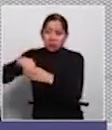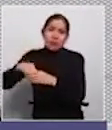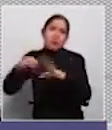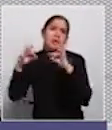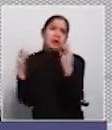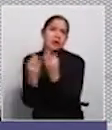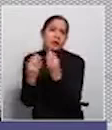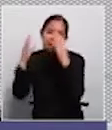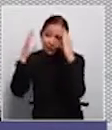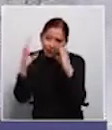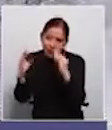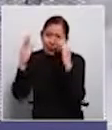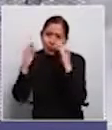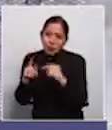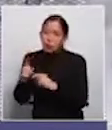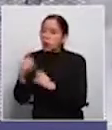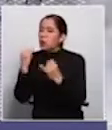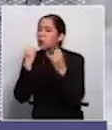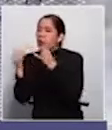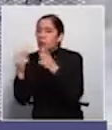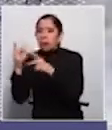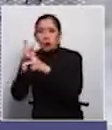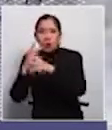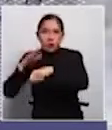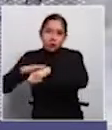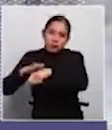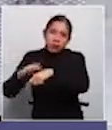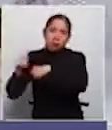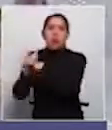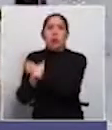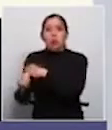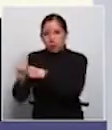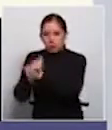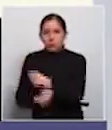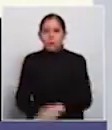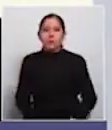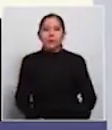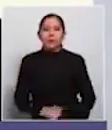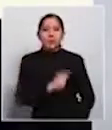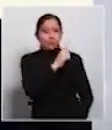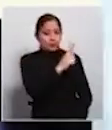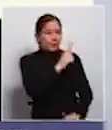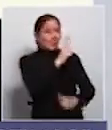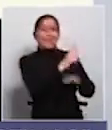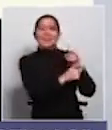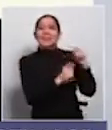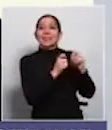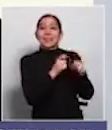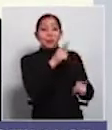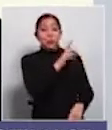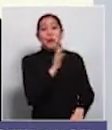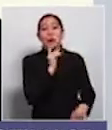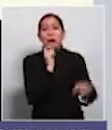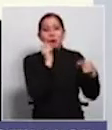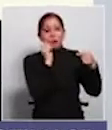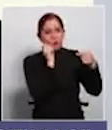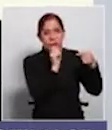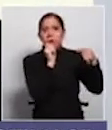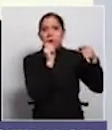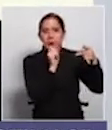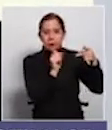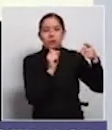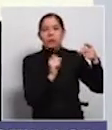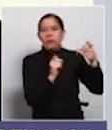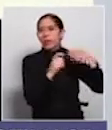la difusión de estos datos sensibles. Exactamente, y sin duda estos son los puntos esenciales que en un